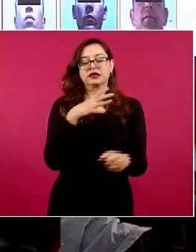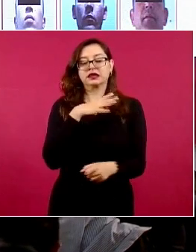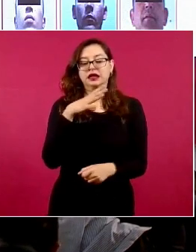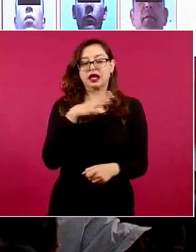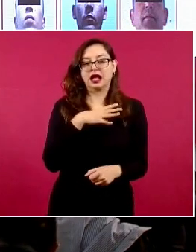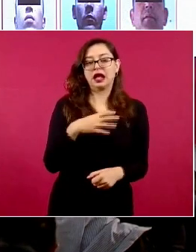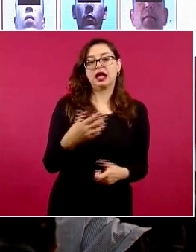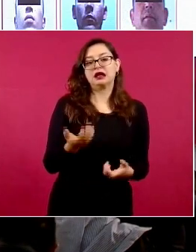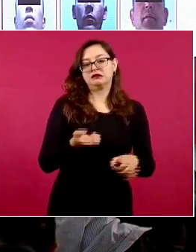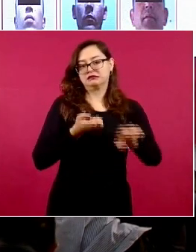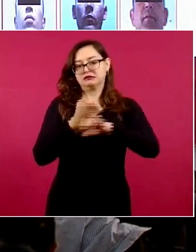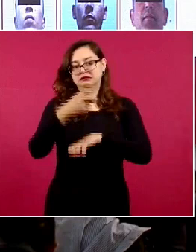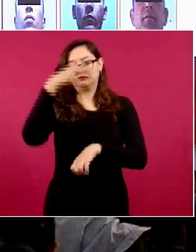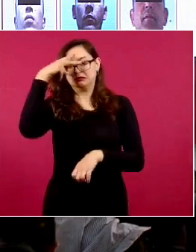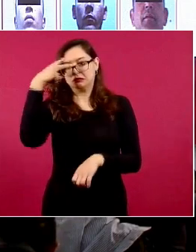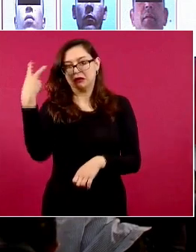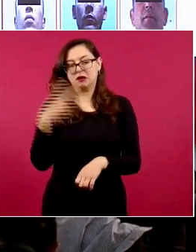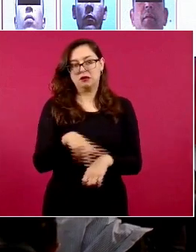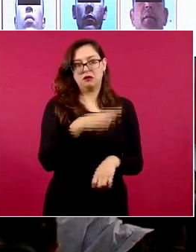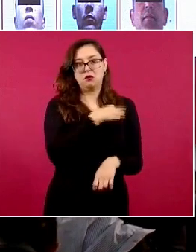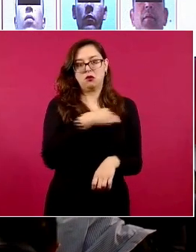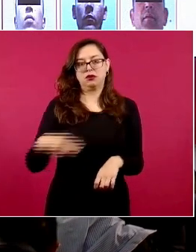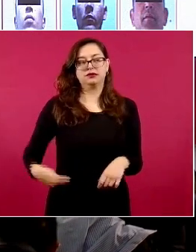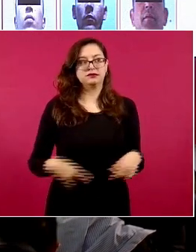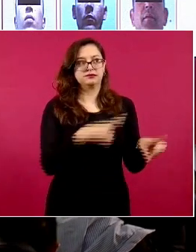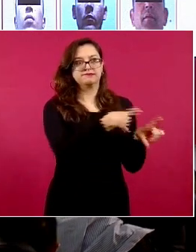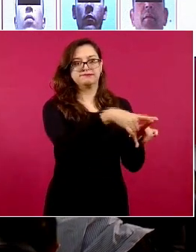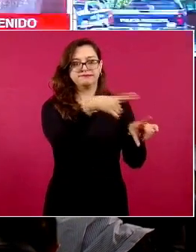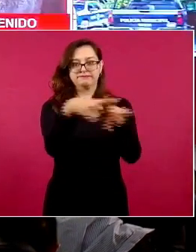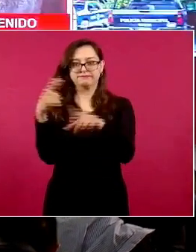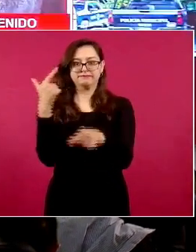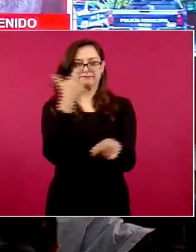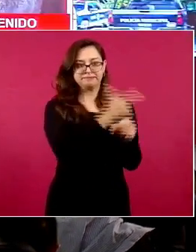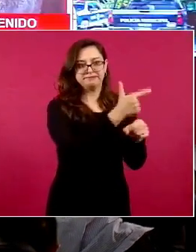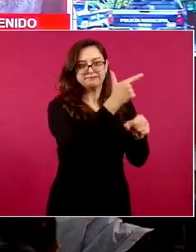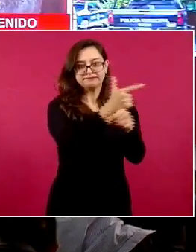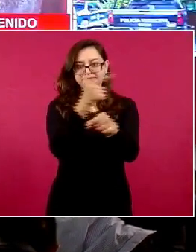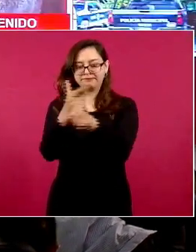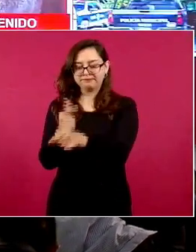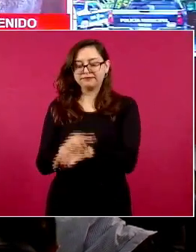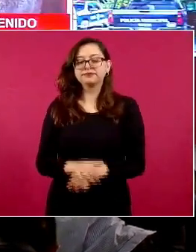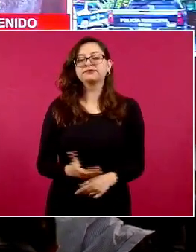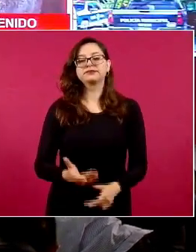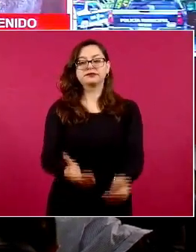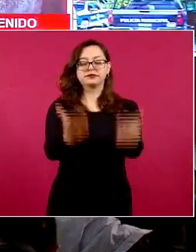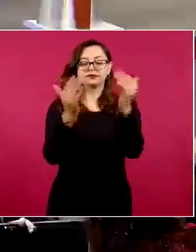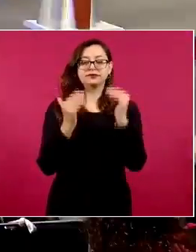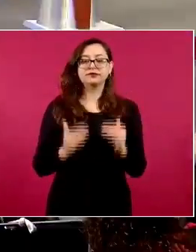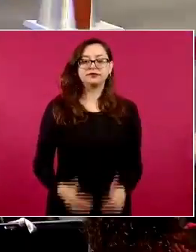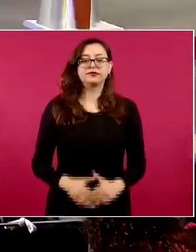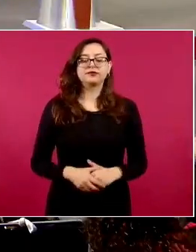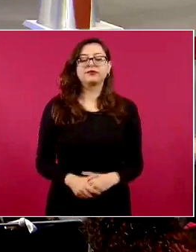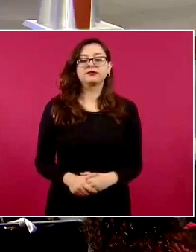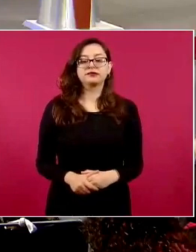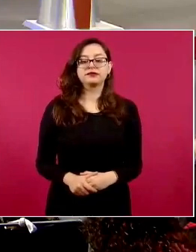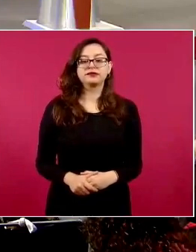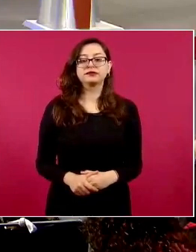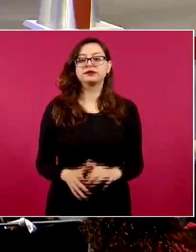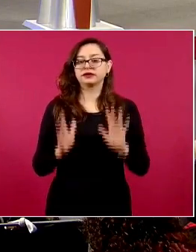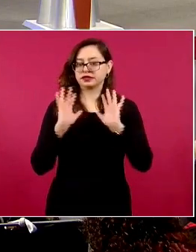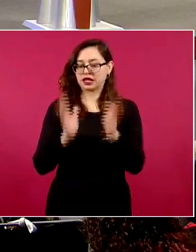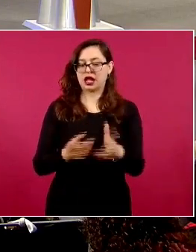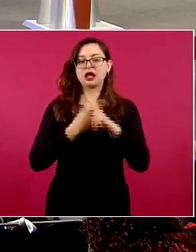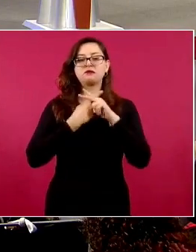Tecámac, Chalco, Iztapaluca y Amecameca. Siguiente. También informamos de la vinculación a